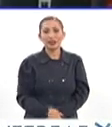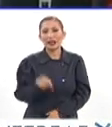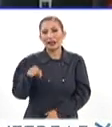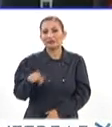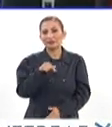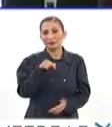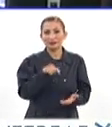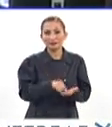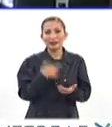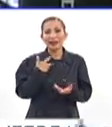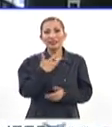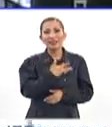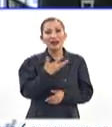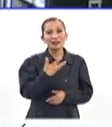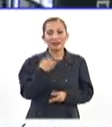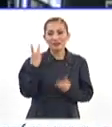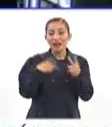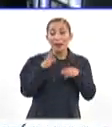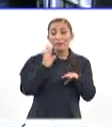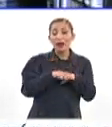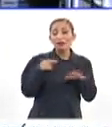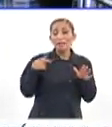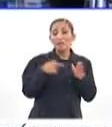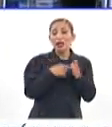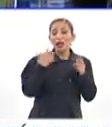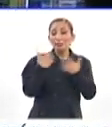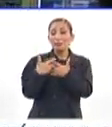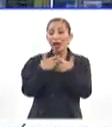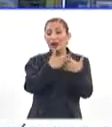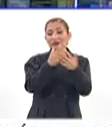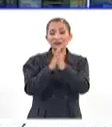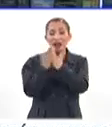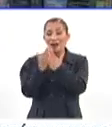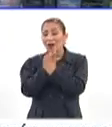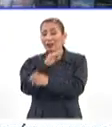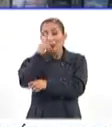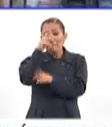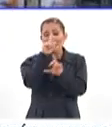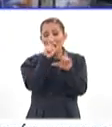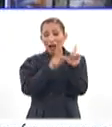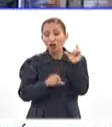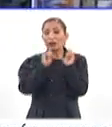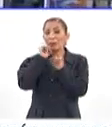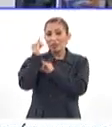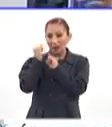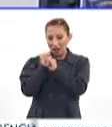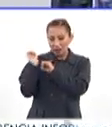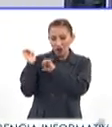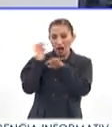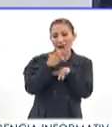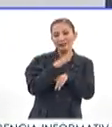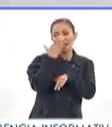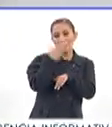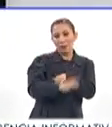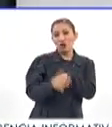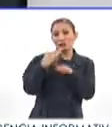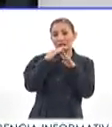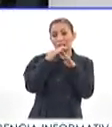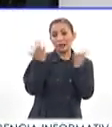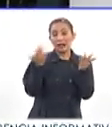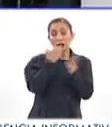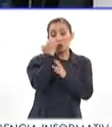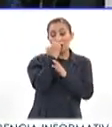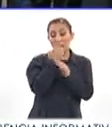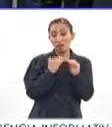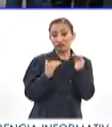asistentes a esta feria, que cuenta con la presencia de más de 1000 editoriales de todo el país, también internacionales. Sabemos que las casas de estudio